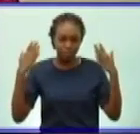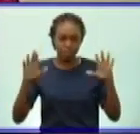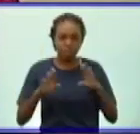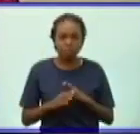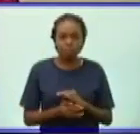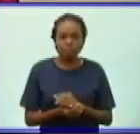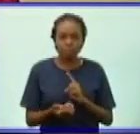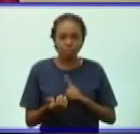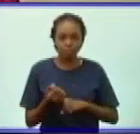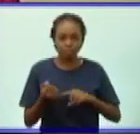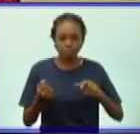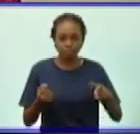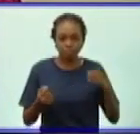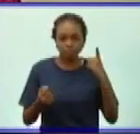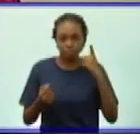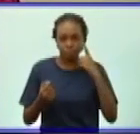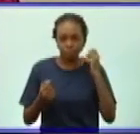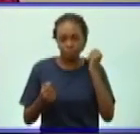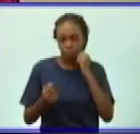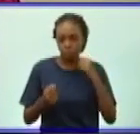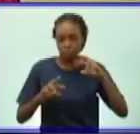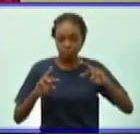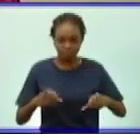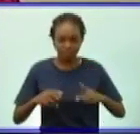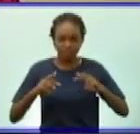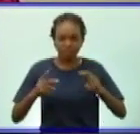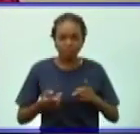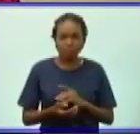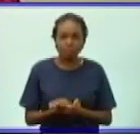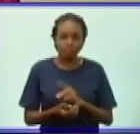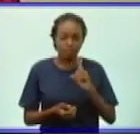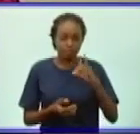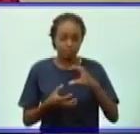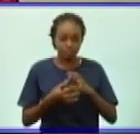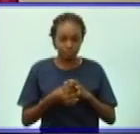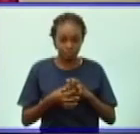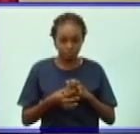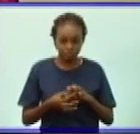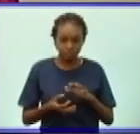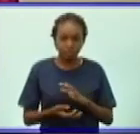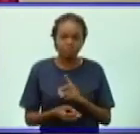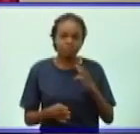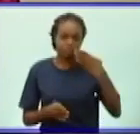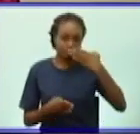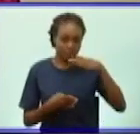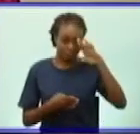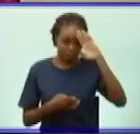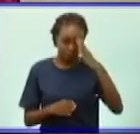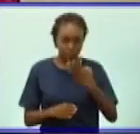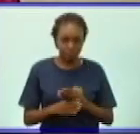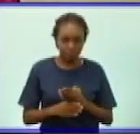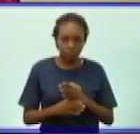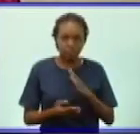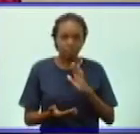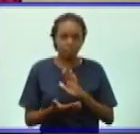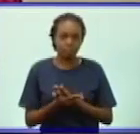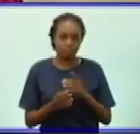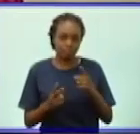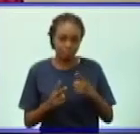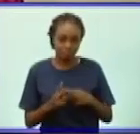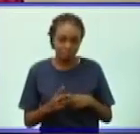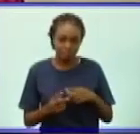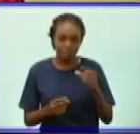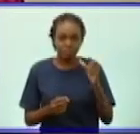las provincias más destacadas. En primer lugar, Granma, Santiago de Cuba, Mayabeque,